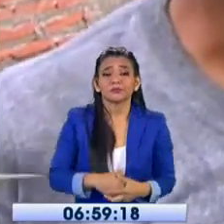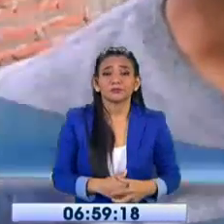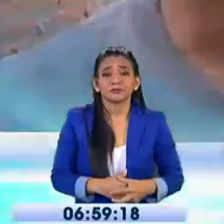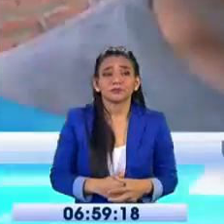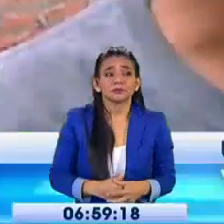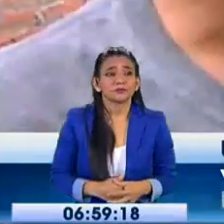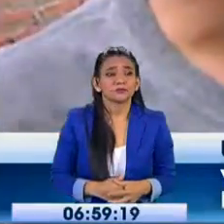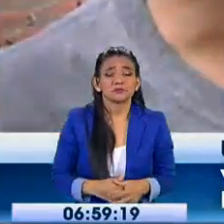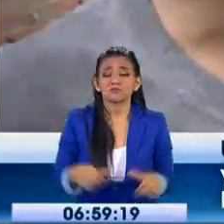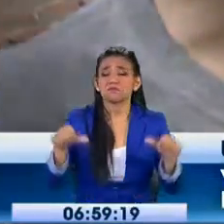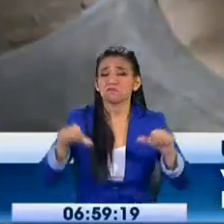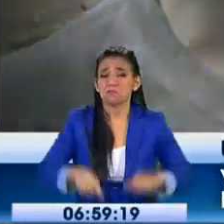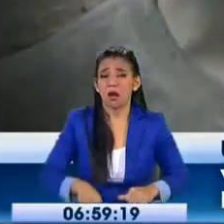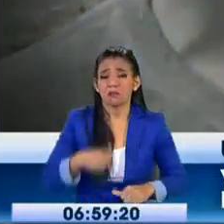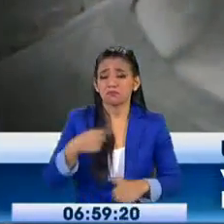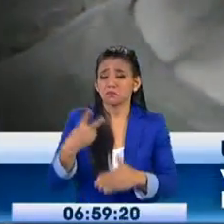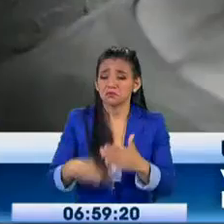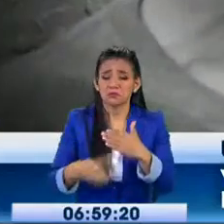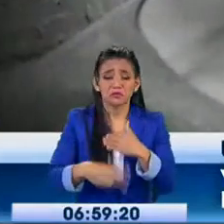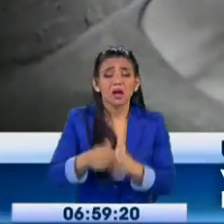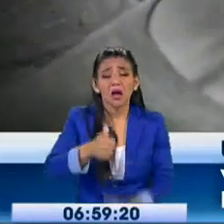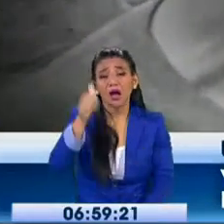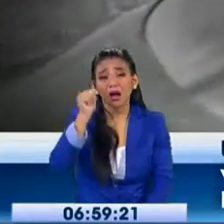mala bebé, ayer lloraba.